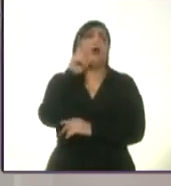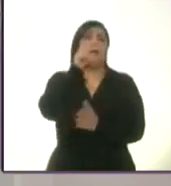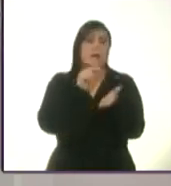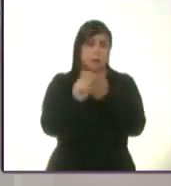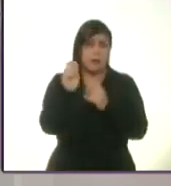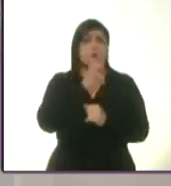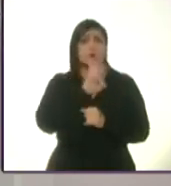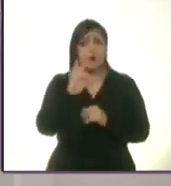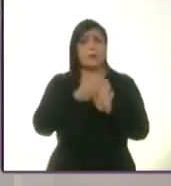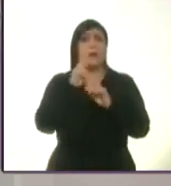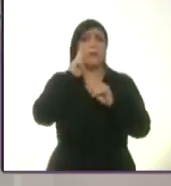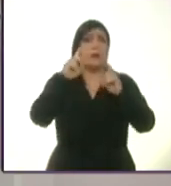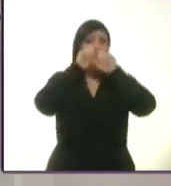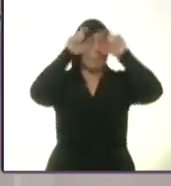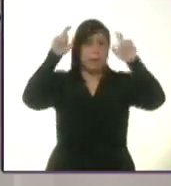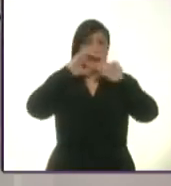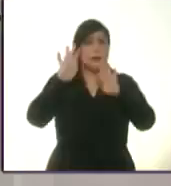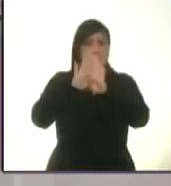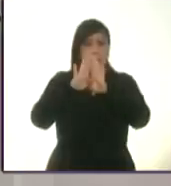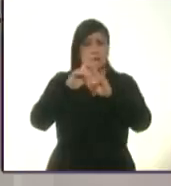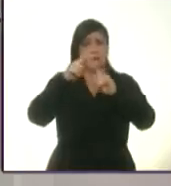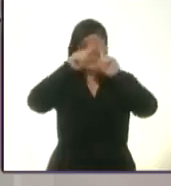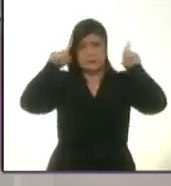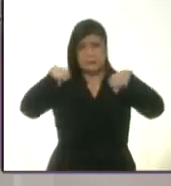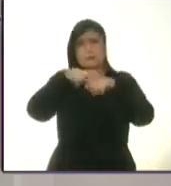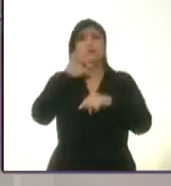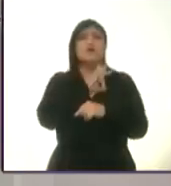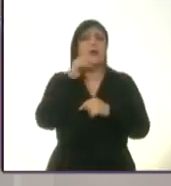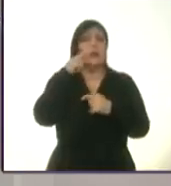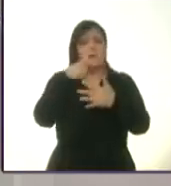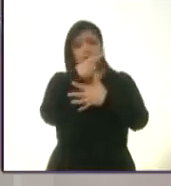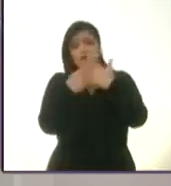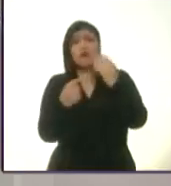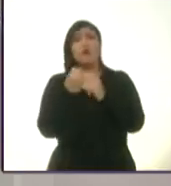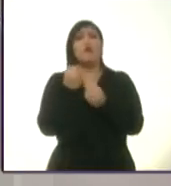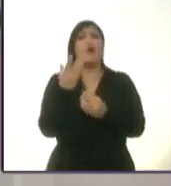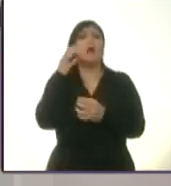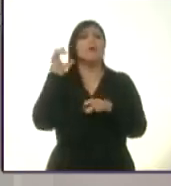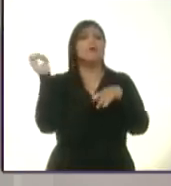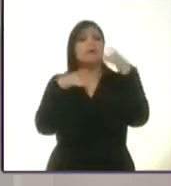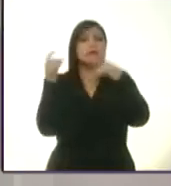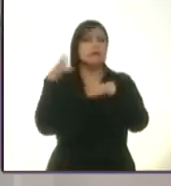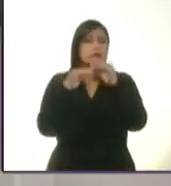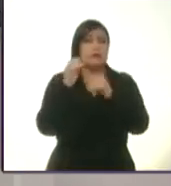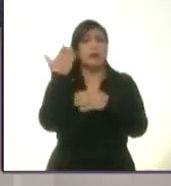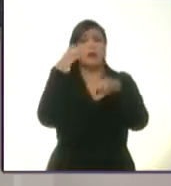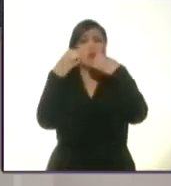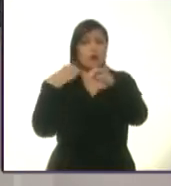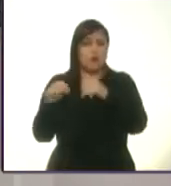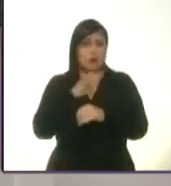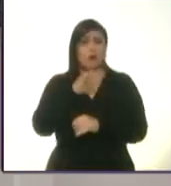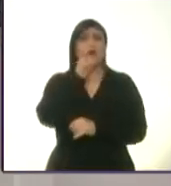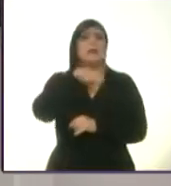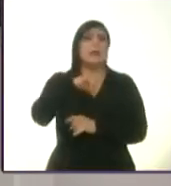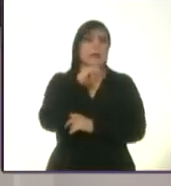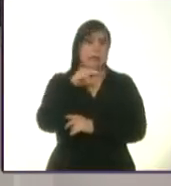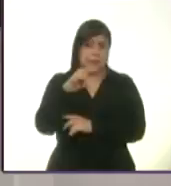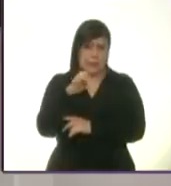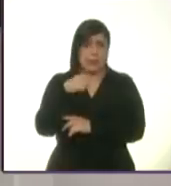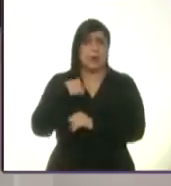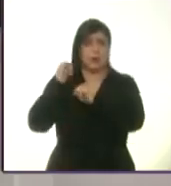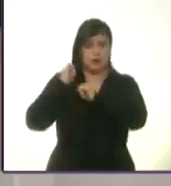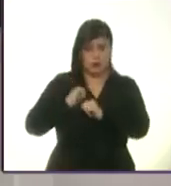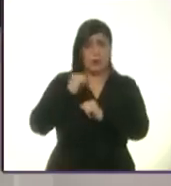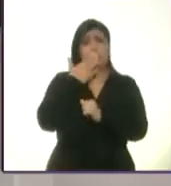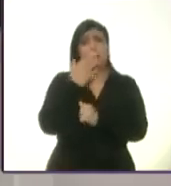pantalla arriba a su izquierda pueden ver el número de comentarios que se van sumando a nombre del instituto electoral de la ciudad de mexico